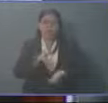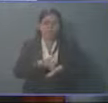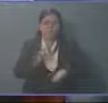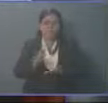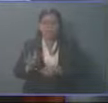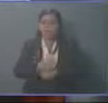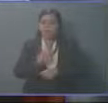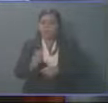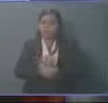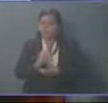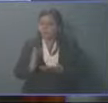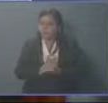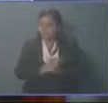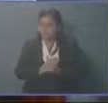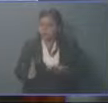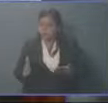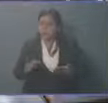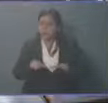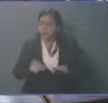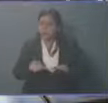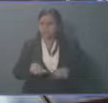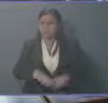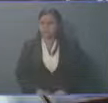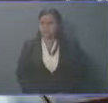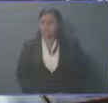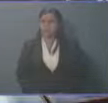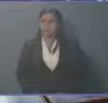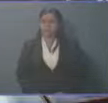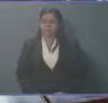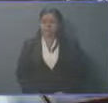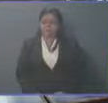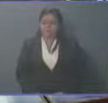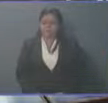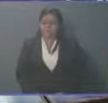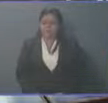Muchas gracias, señor presidente. Antes de